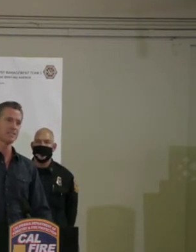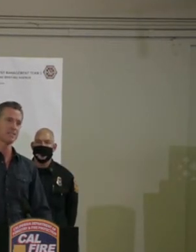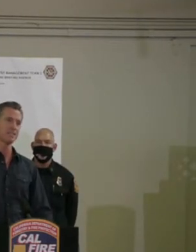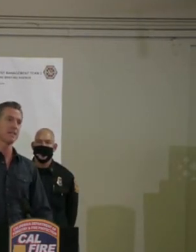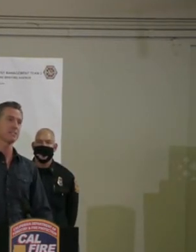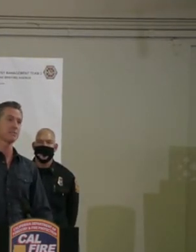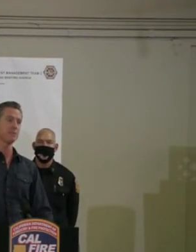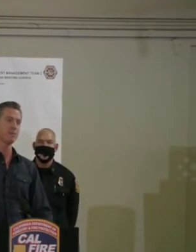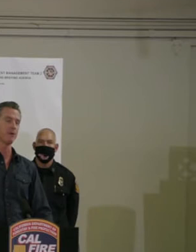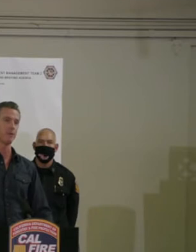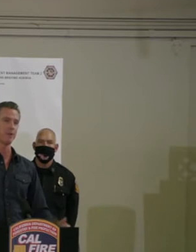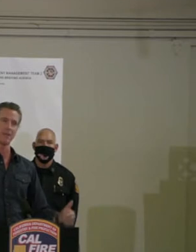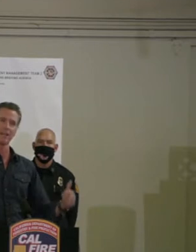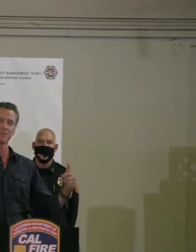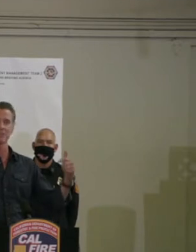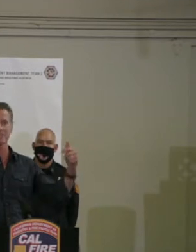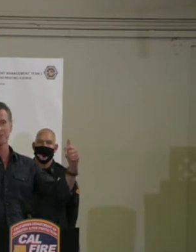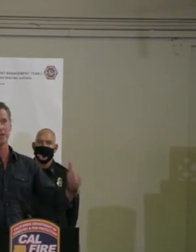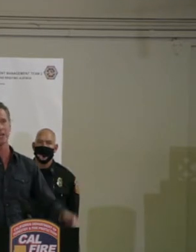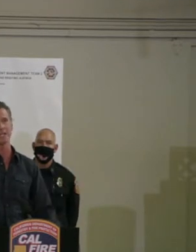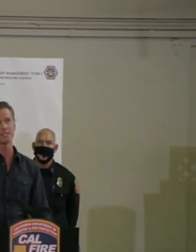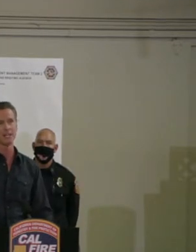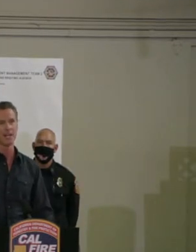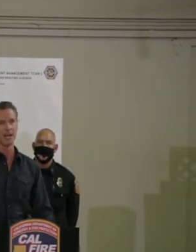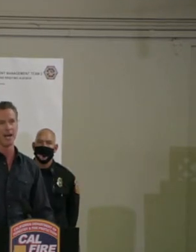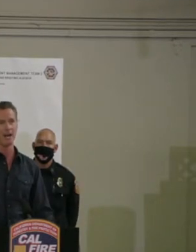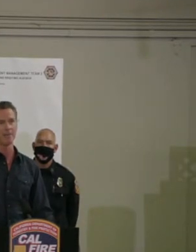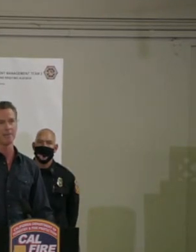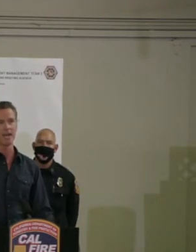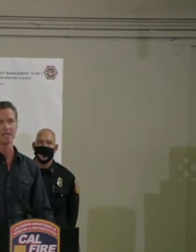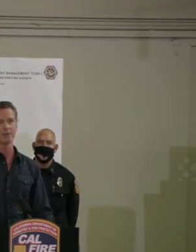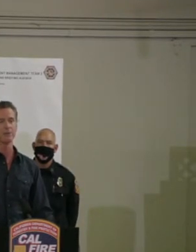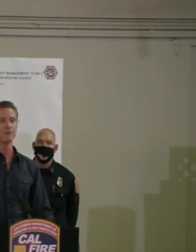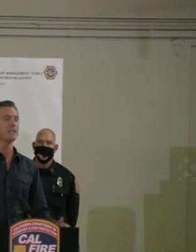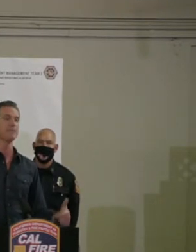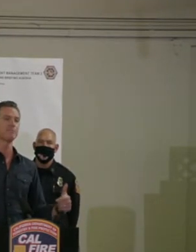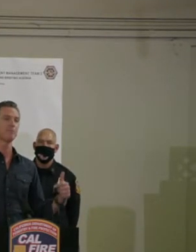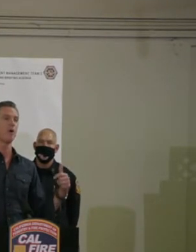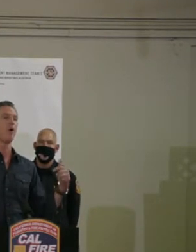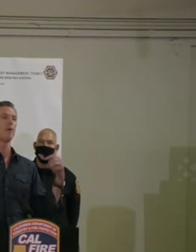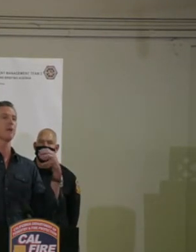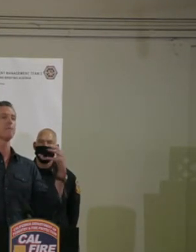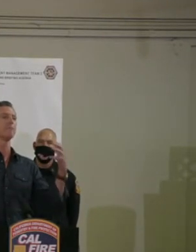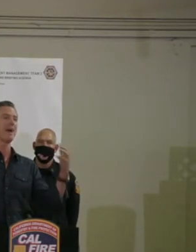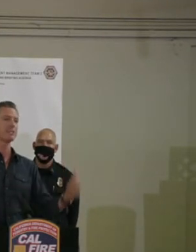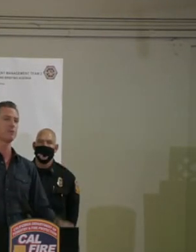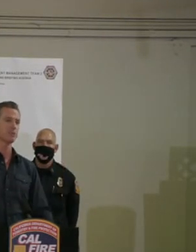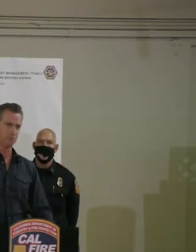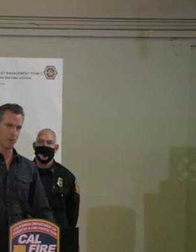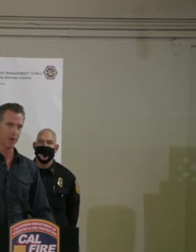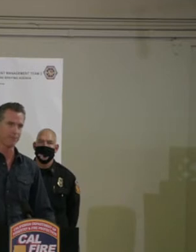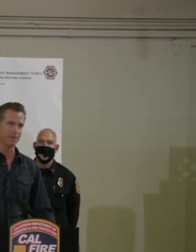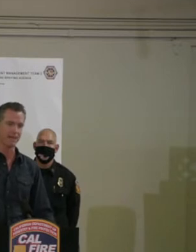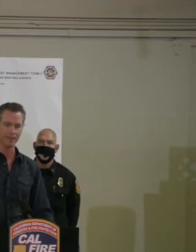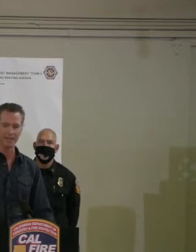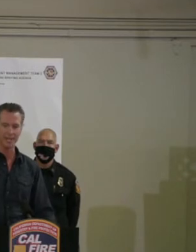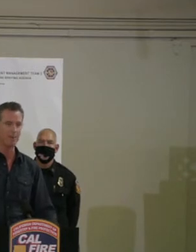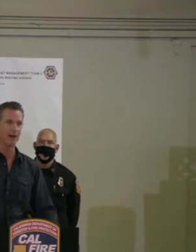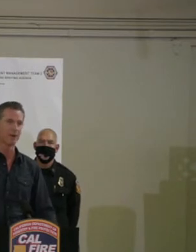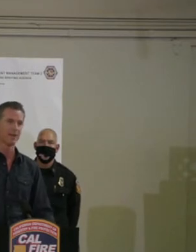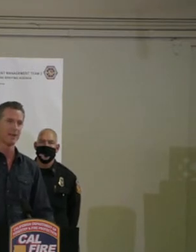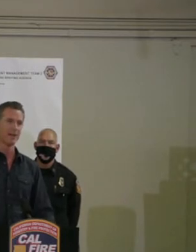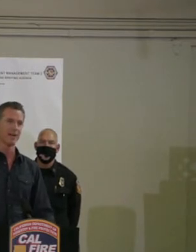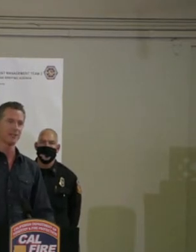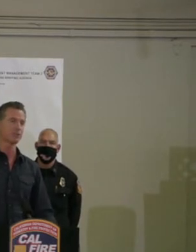de la feria donde tuvo que haber evacuaciones de docenas de personas con discapacidades físicas que requirieron